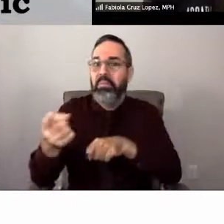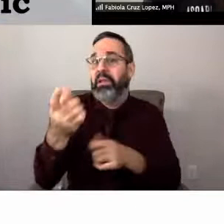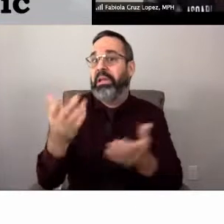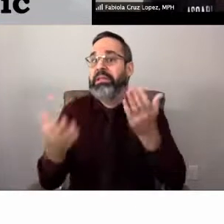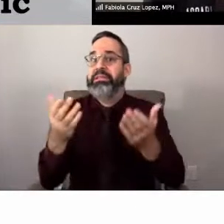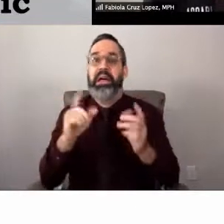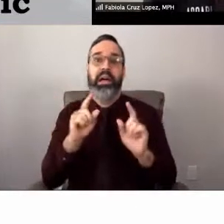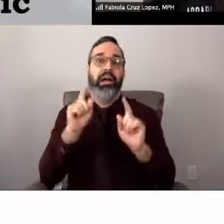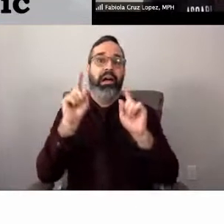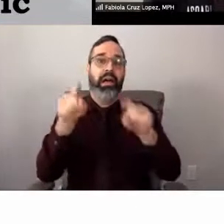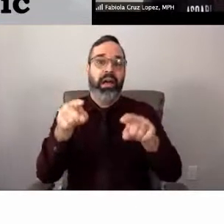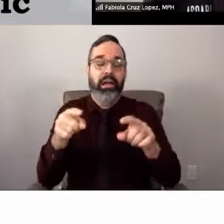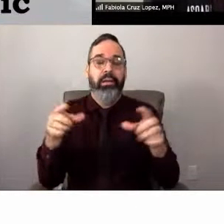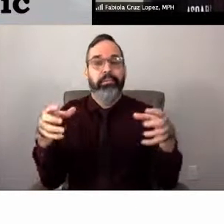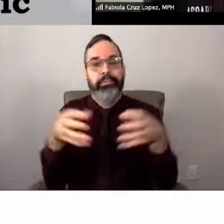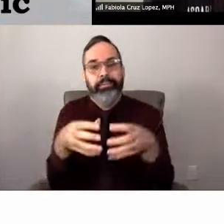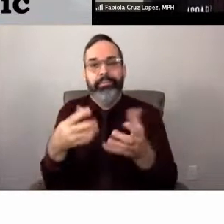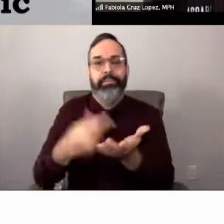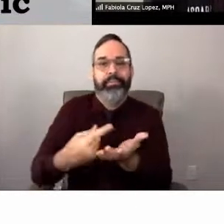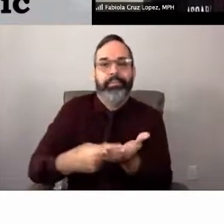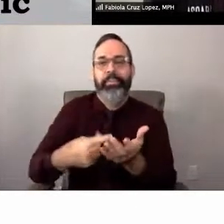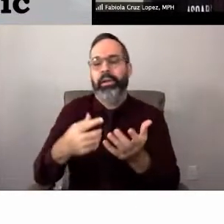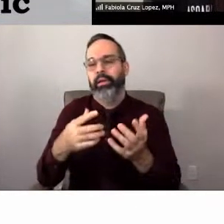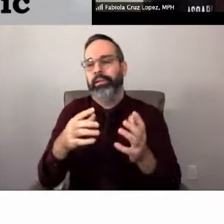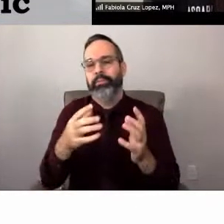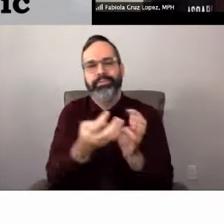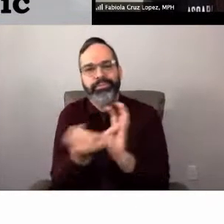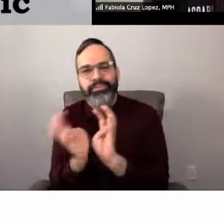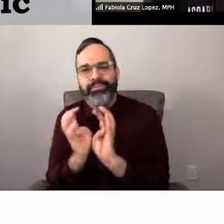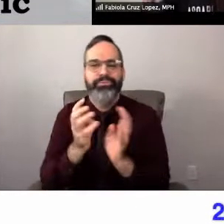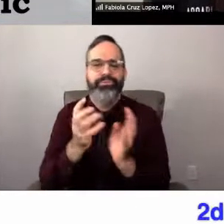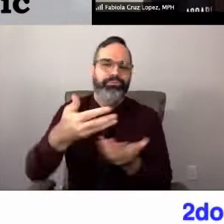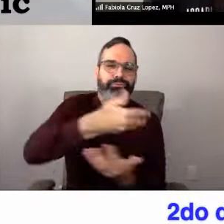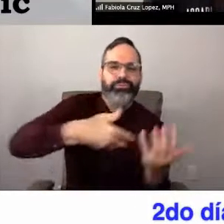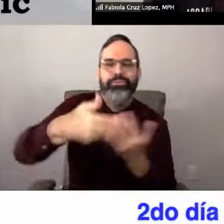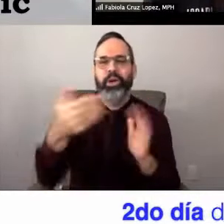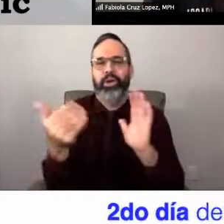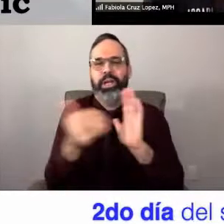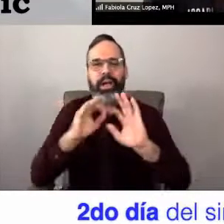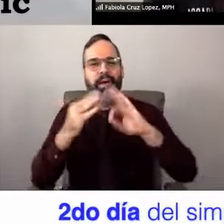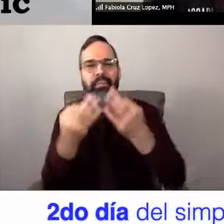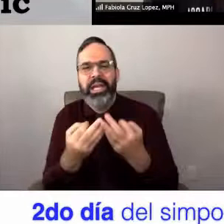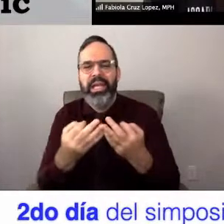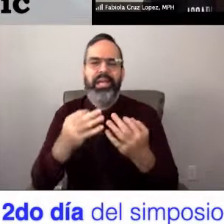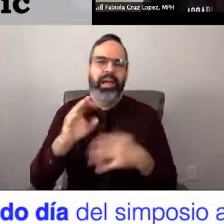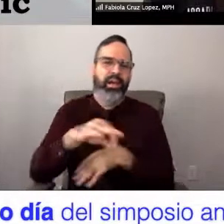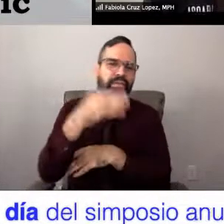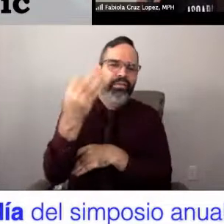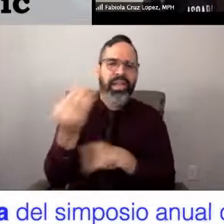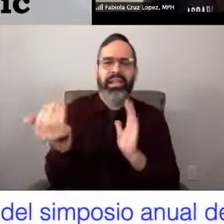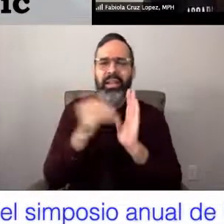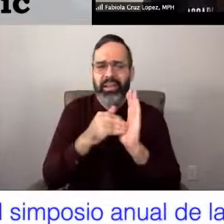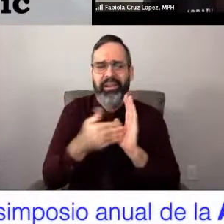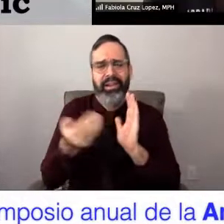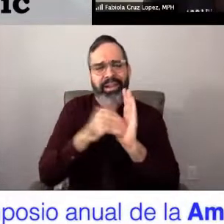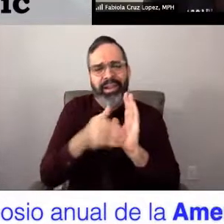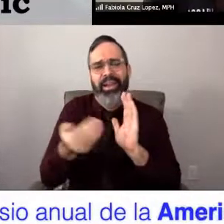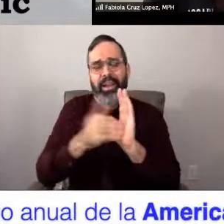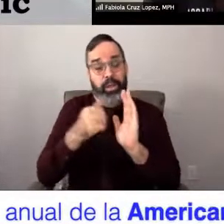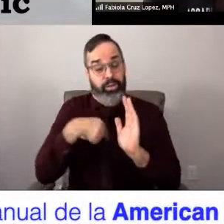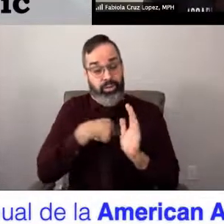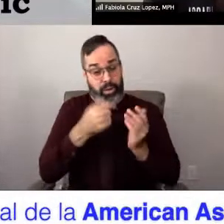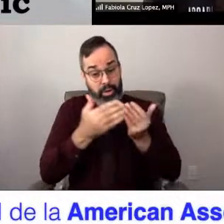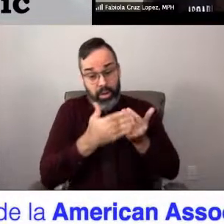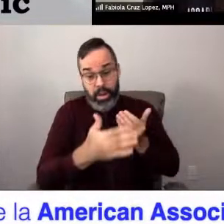a compartir nuevamente con nuestras familias, iban a hacer nuevas fiestas, hicimos planes desde ese entonces para